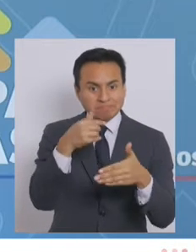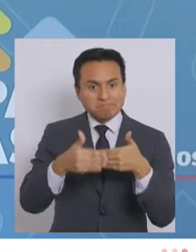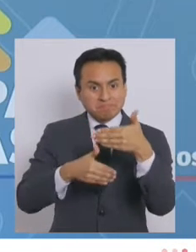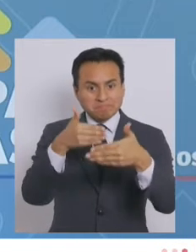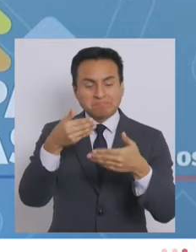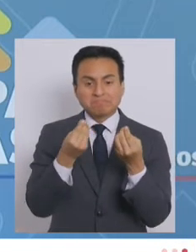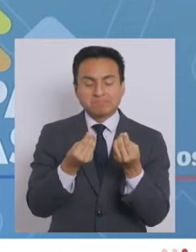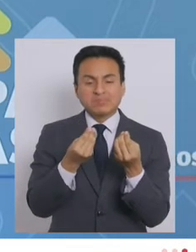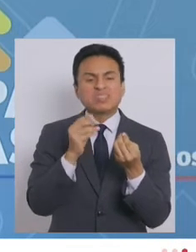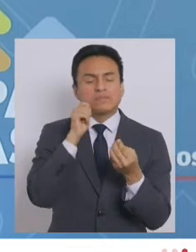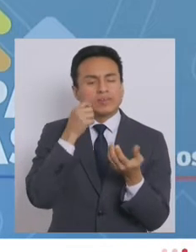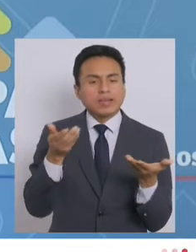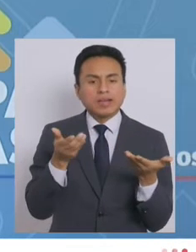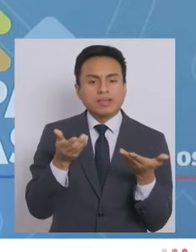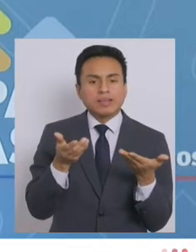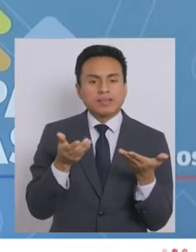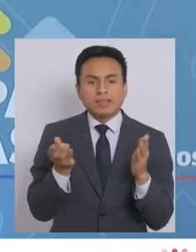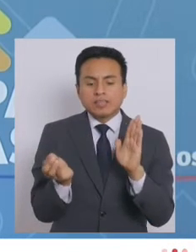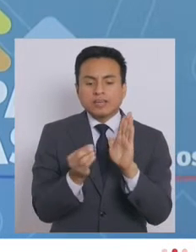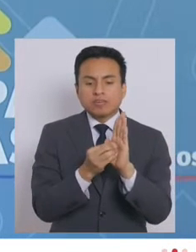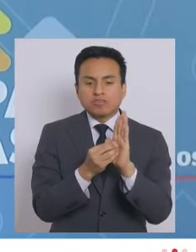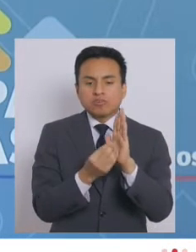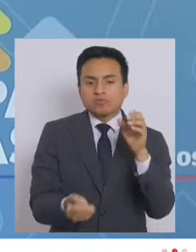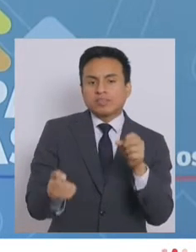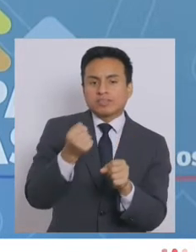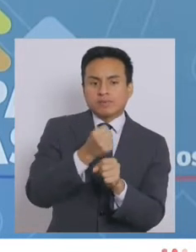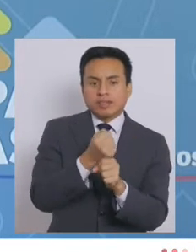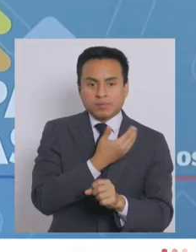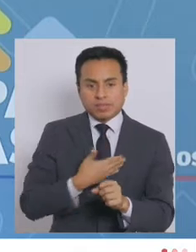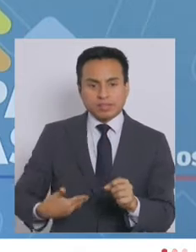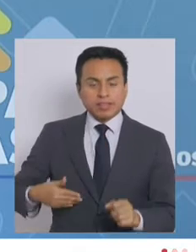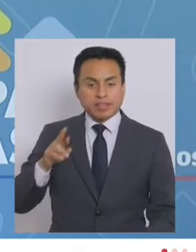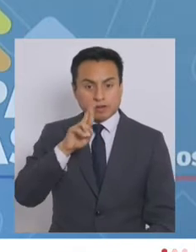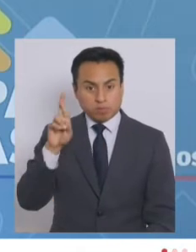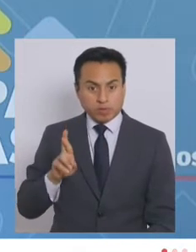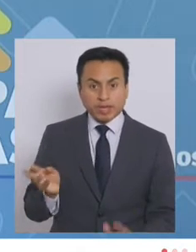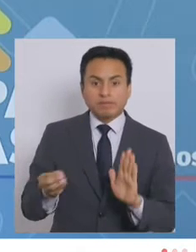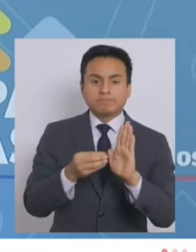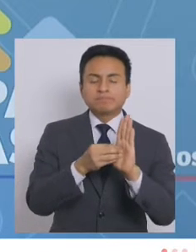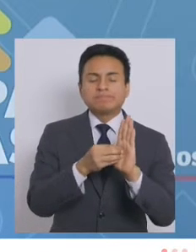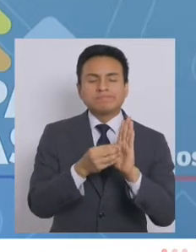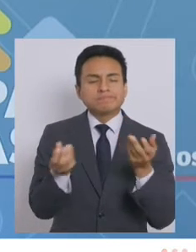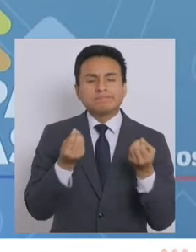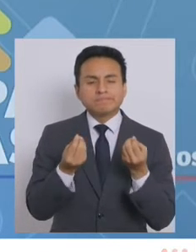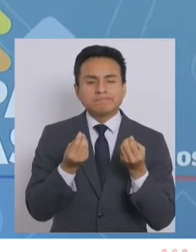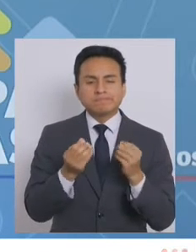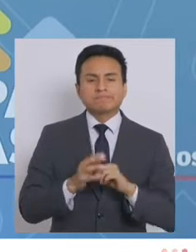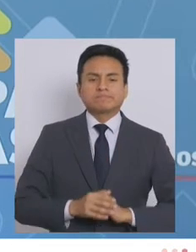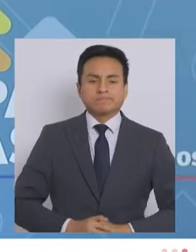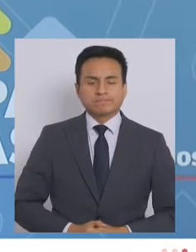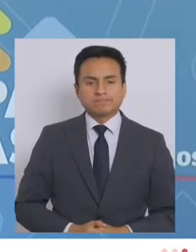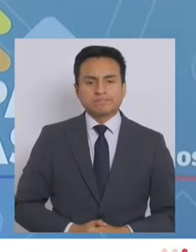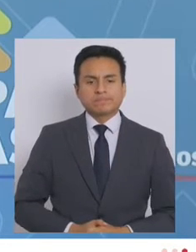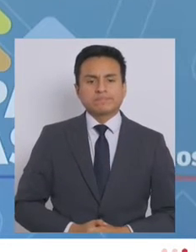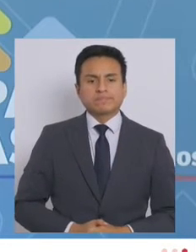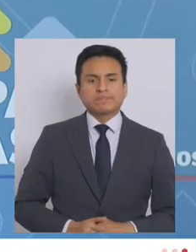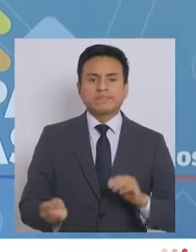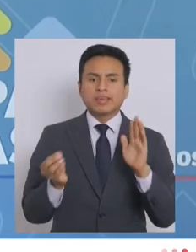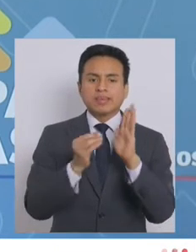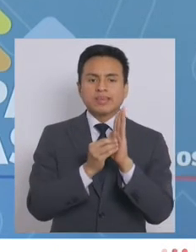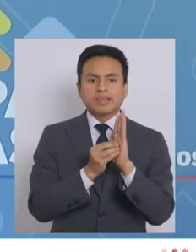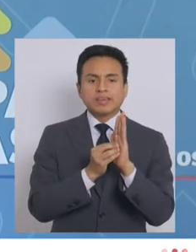tiene una indicación sustitutiva el presidente de la república que considera y